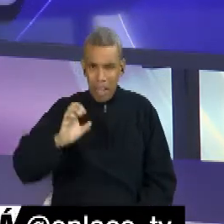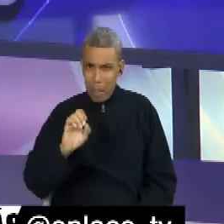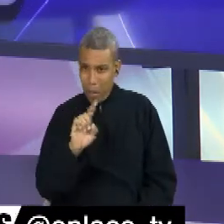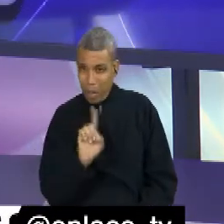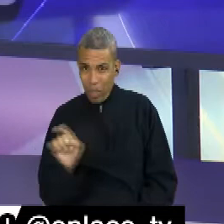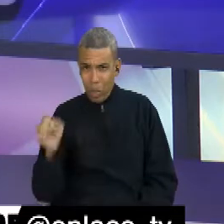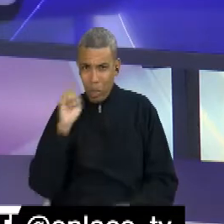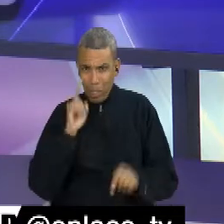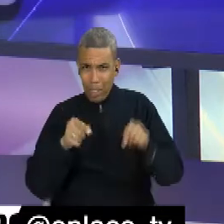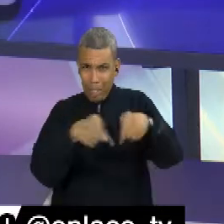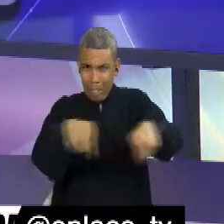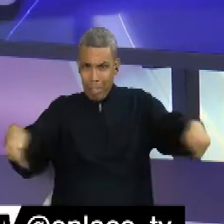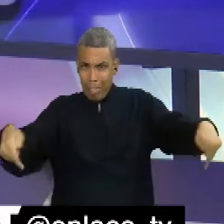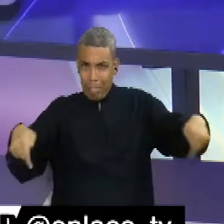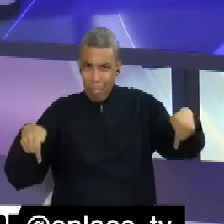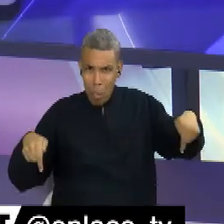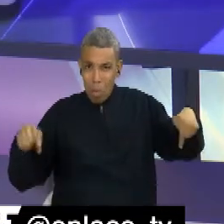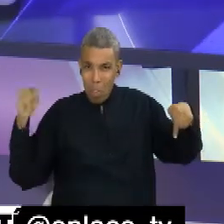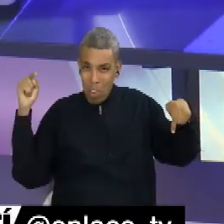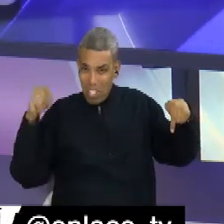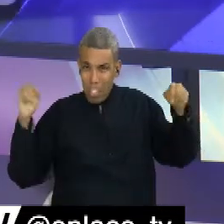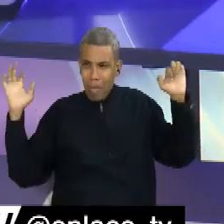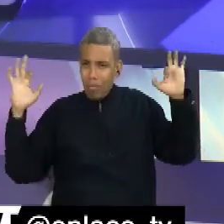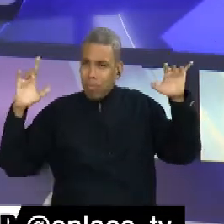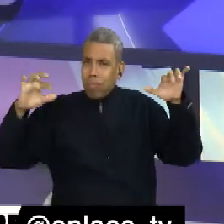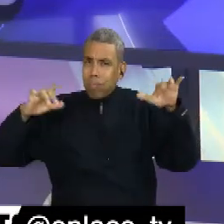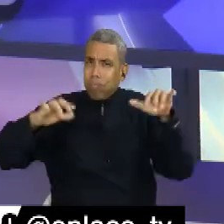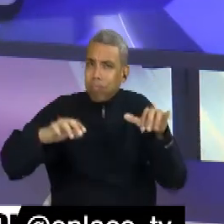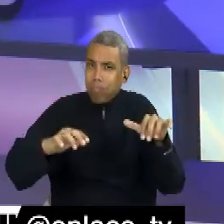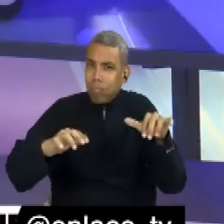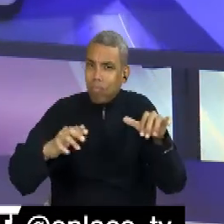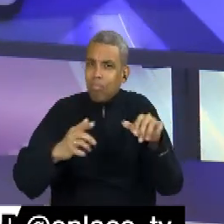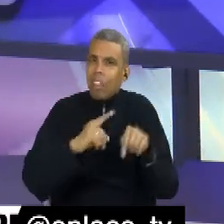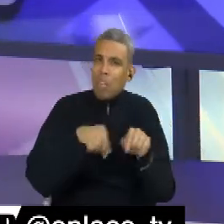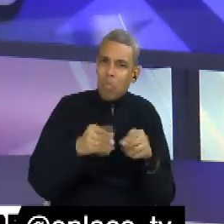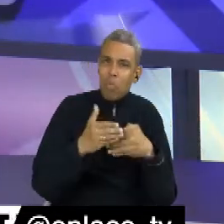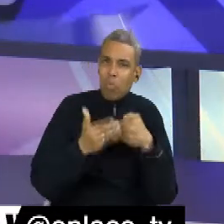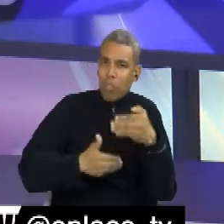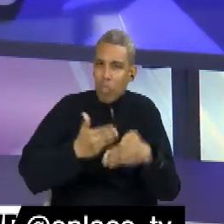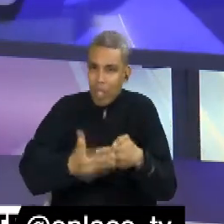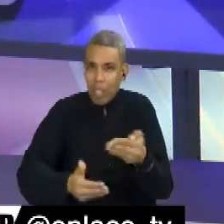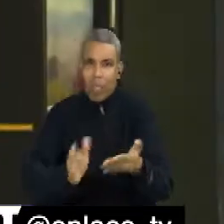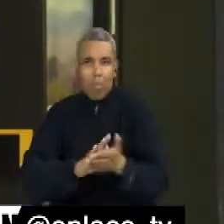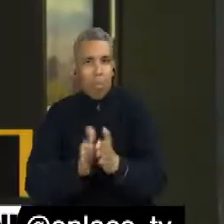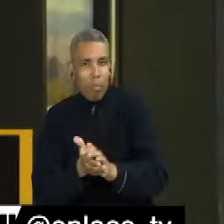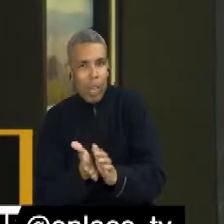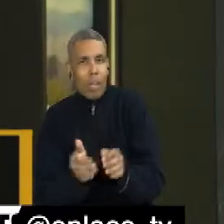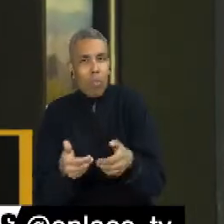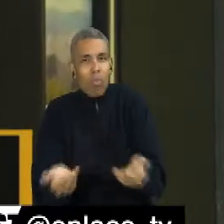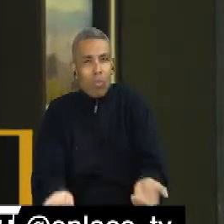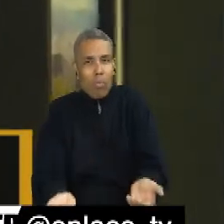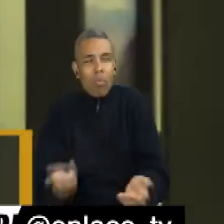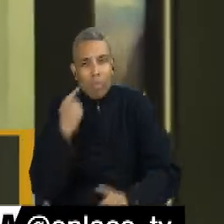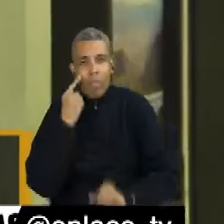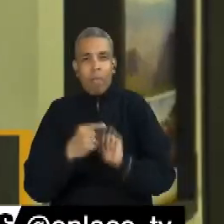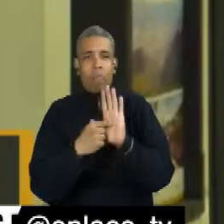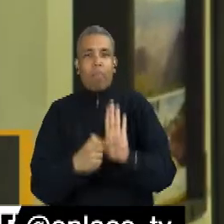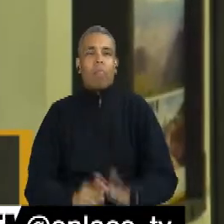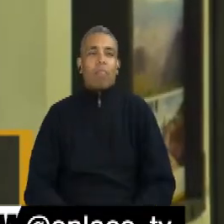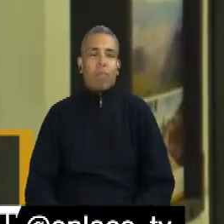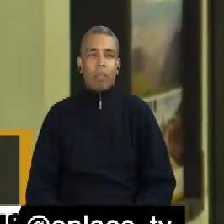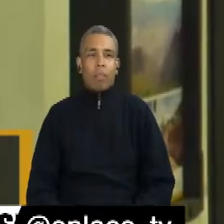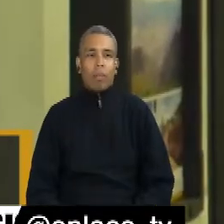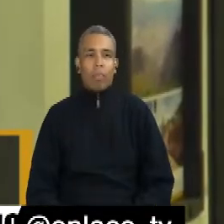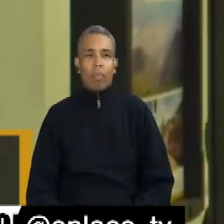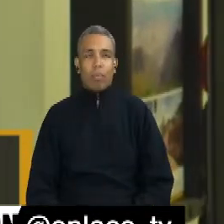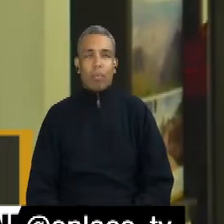Bermeja. Se habla sobre reintegración a la vida civil de actores al margen de la ley. Josús Mitrotti Ventura, director de la Agencia